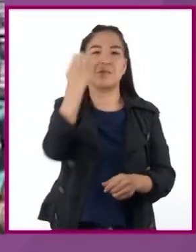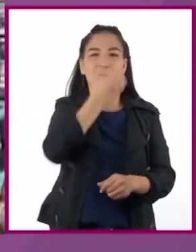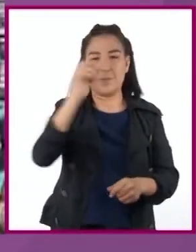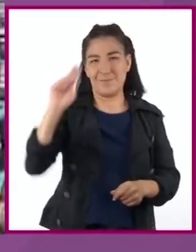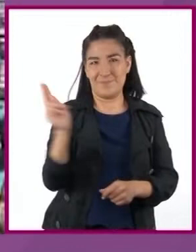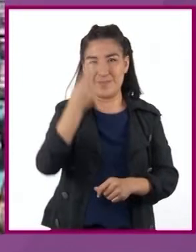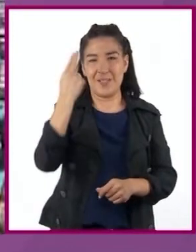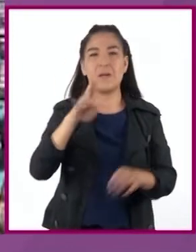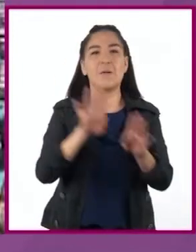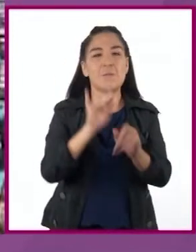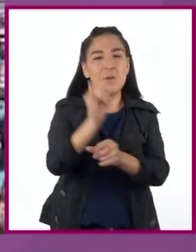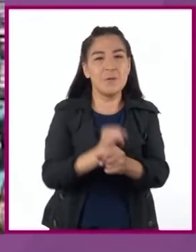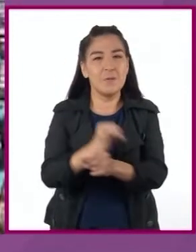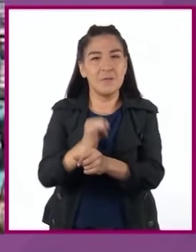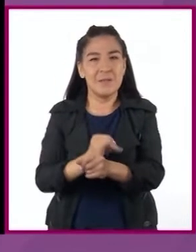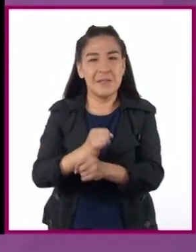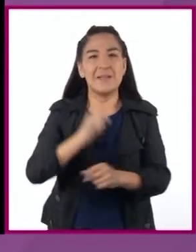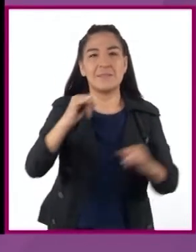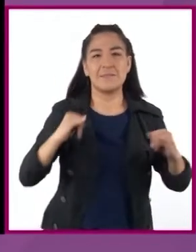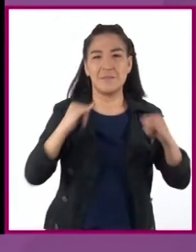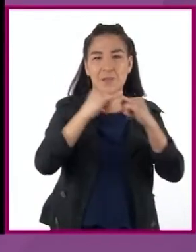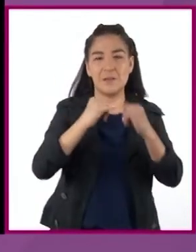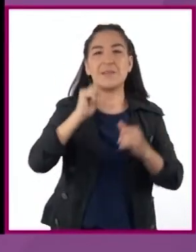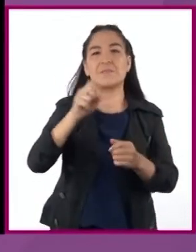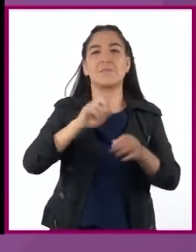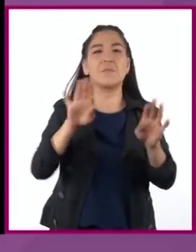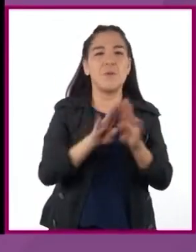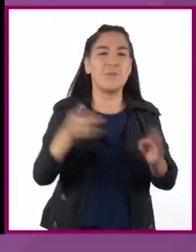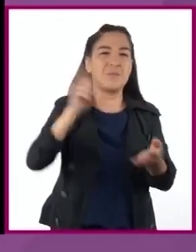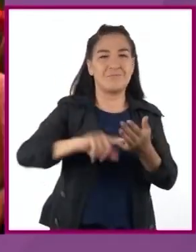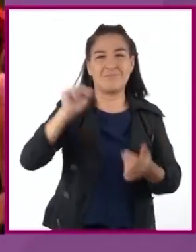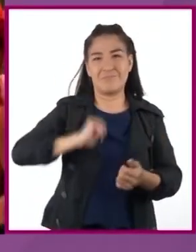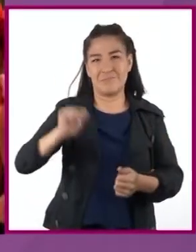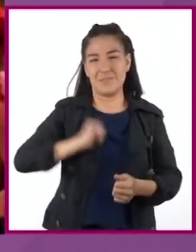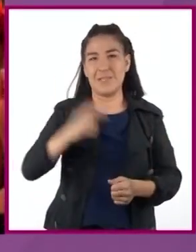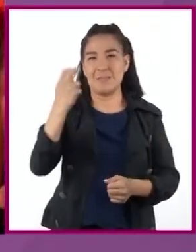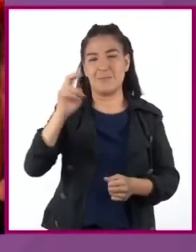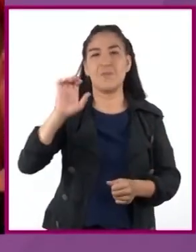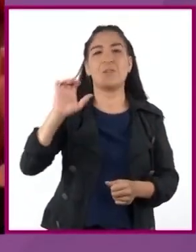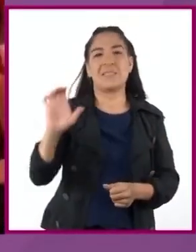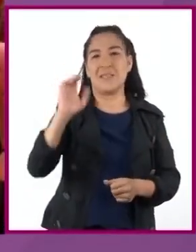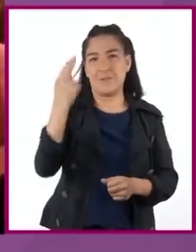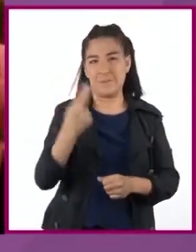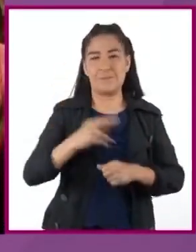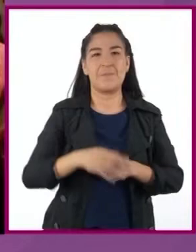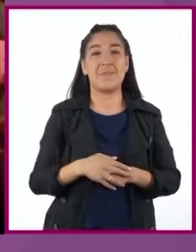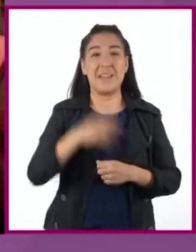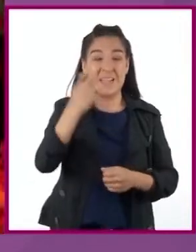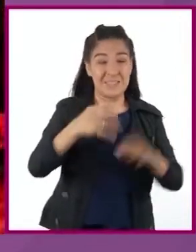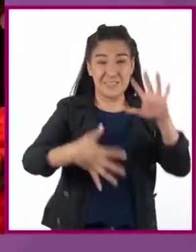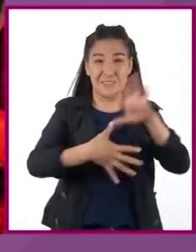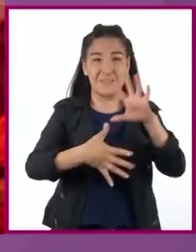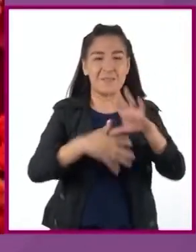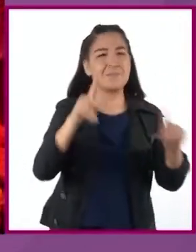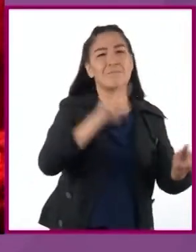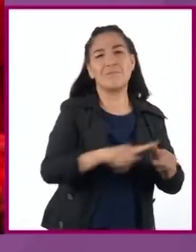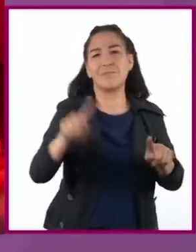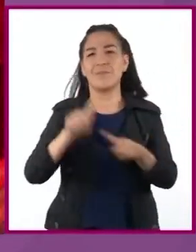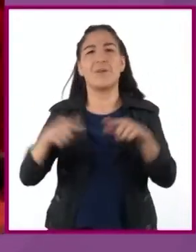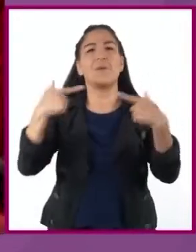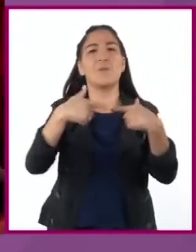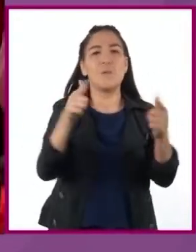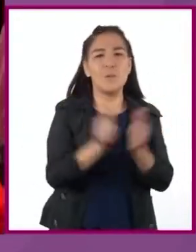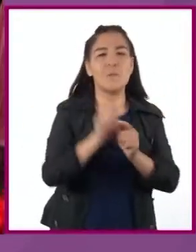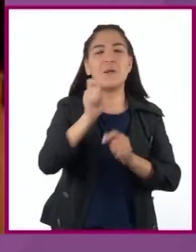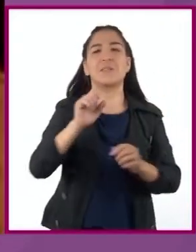investigadora titular del Instituto de Investigaciones Antropológicas de la UNAM. Mesoamérica tiene una multiplicidad de grupos étnicos,